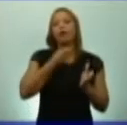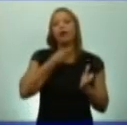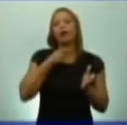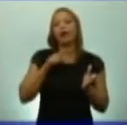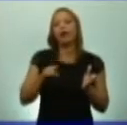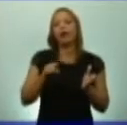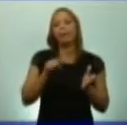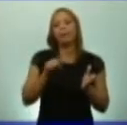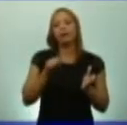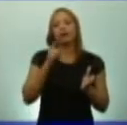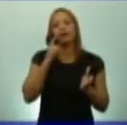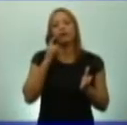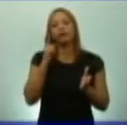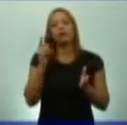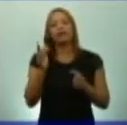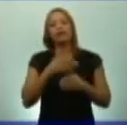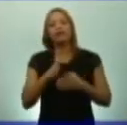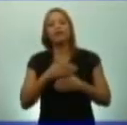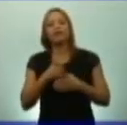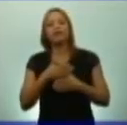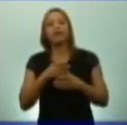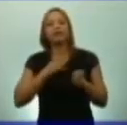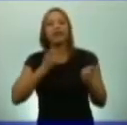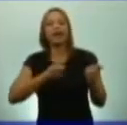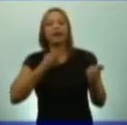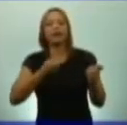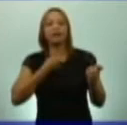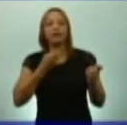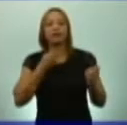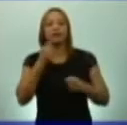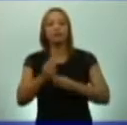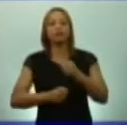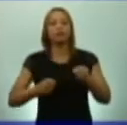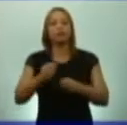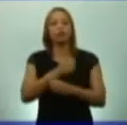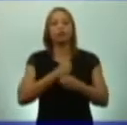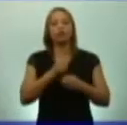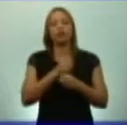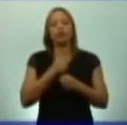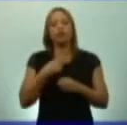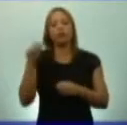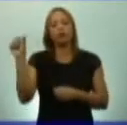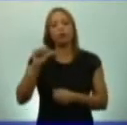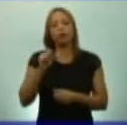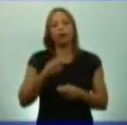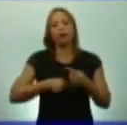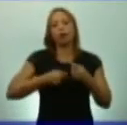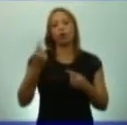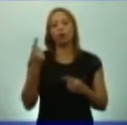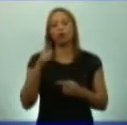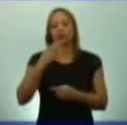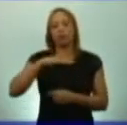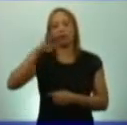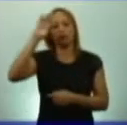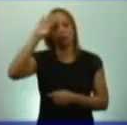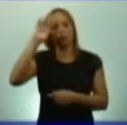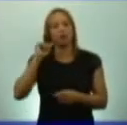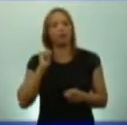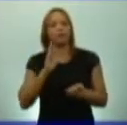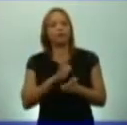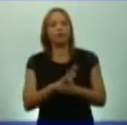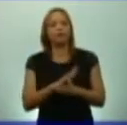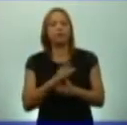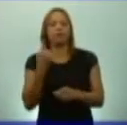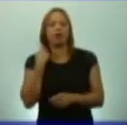los distintos tipos de agresiones utilizadas por el imperialismo contra nuestro país desde los primeros años de